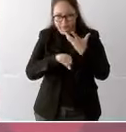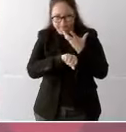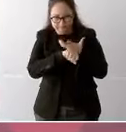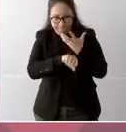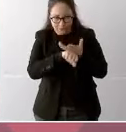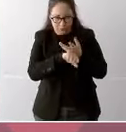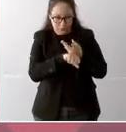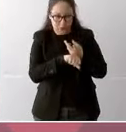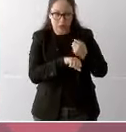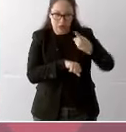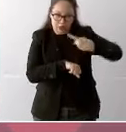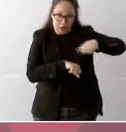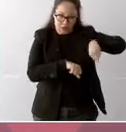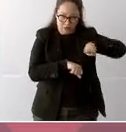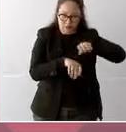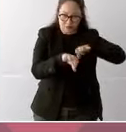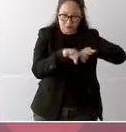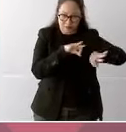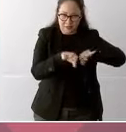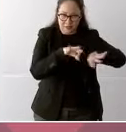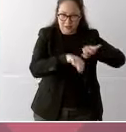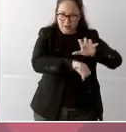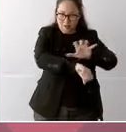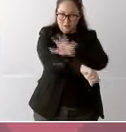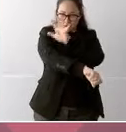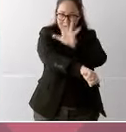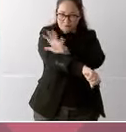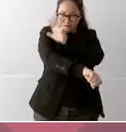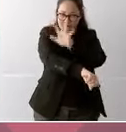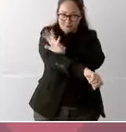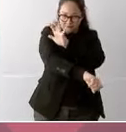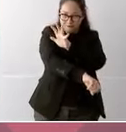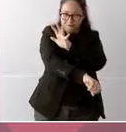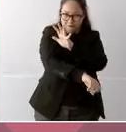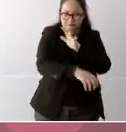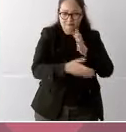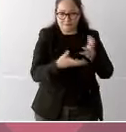al sector energético están